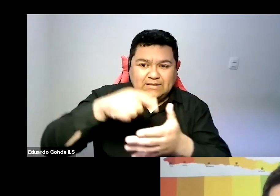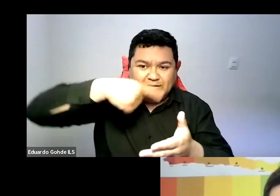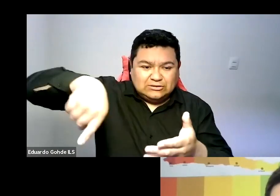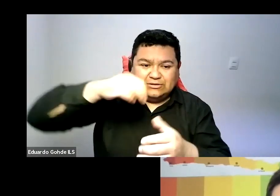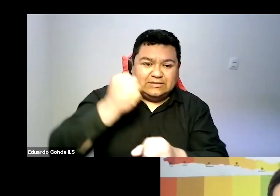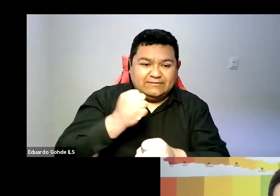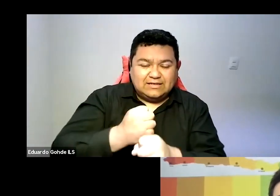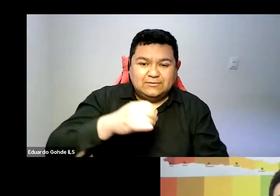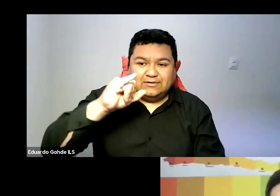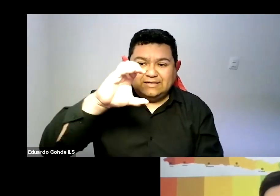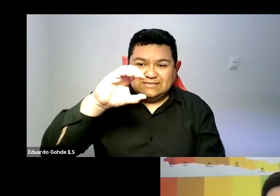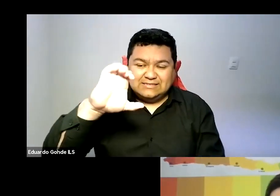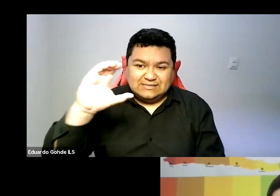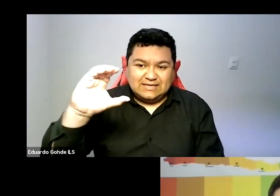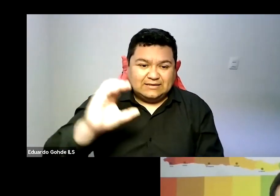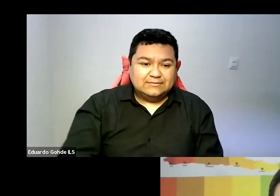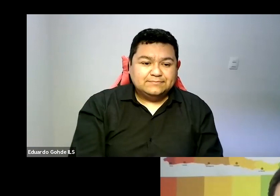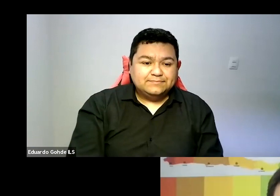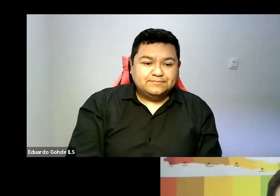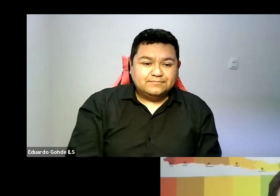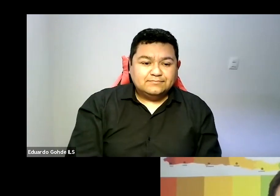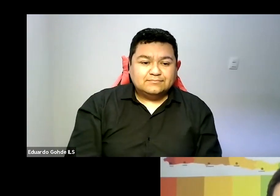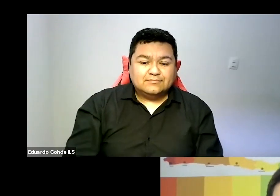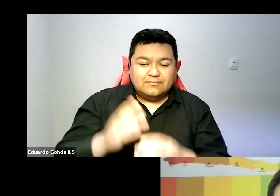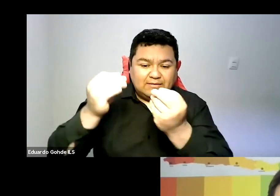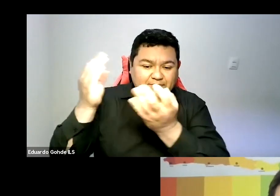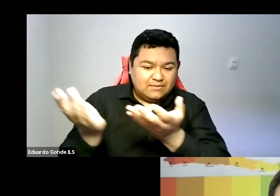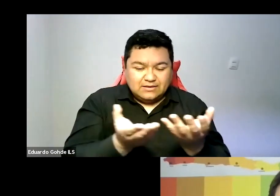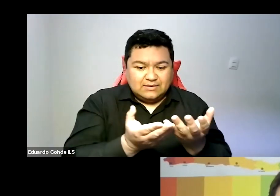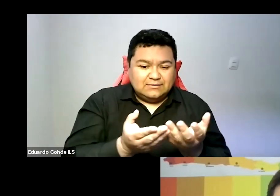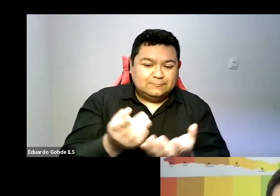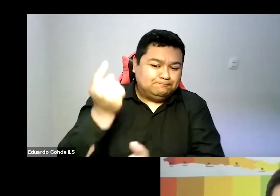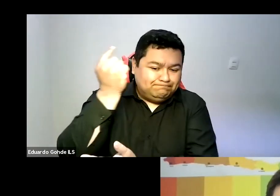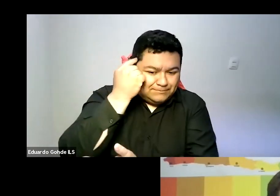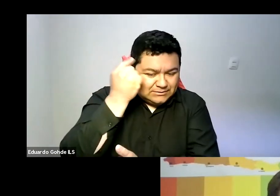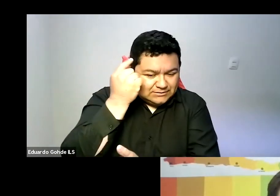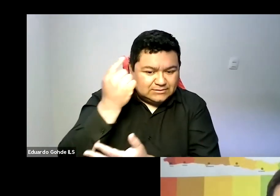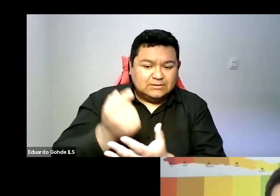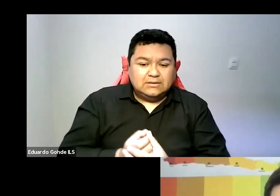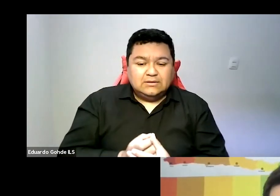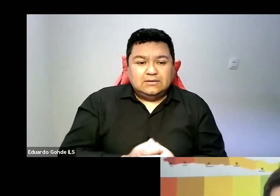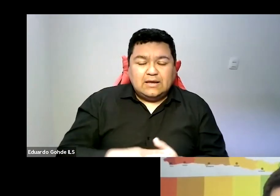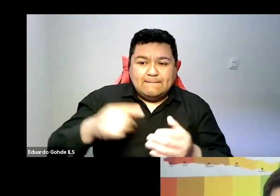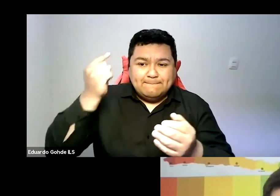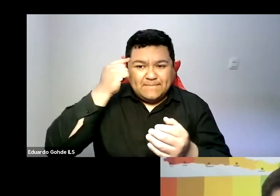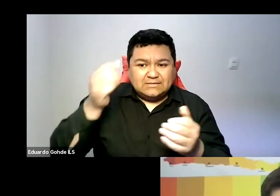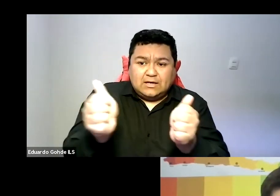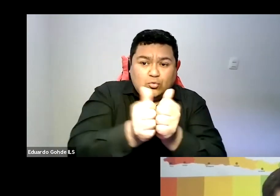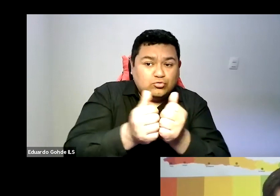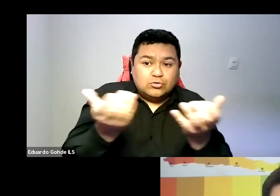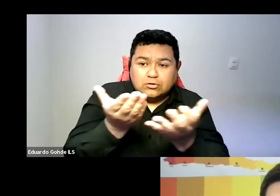en ISEC. Y por supuesto, son bienvenidas estas reflexiones para pensar en conjunto cómo hacer ciencia en la